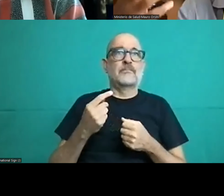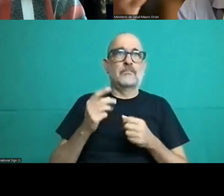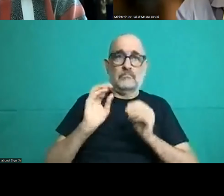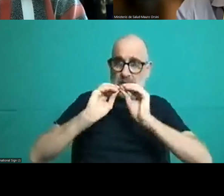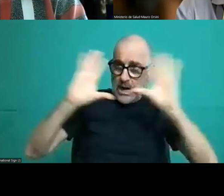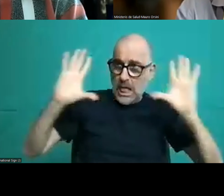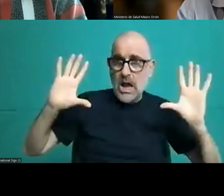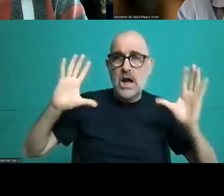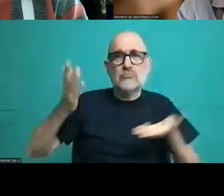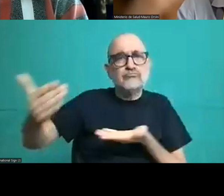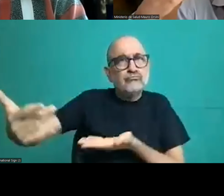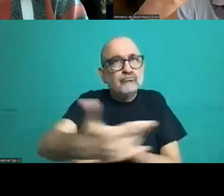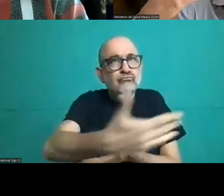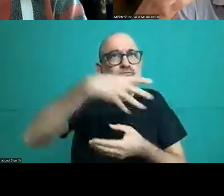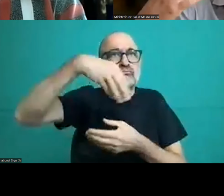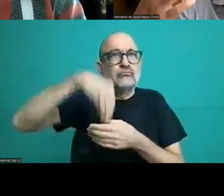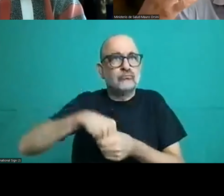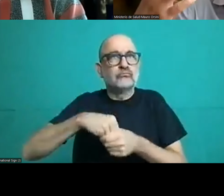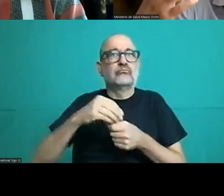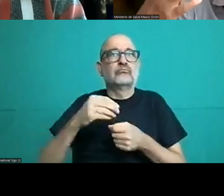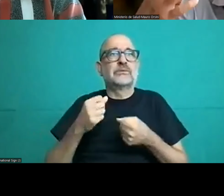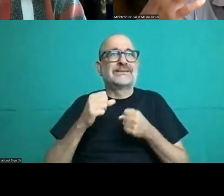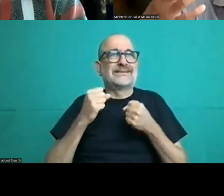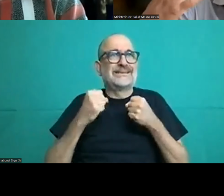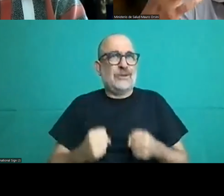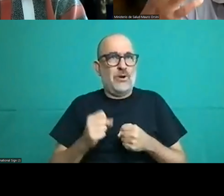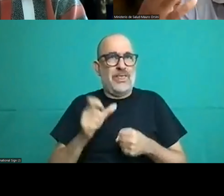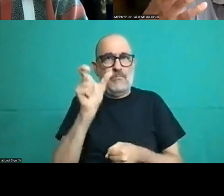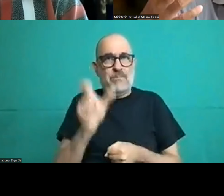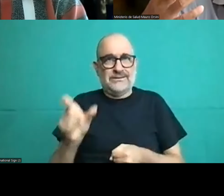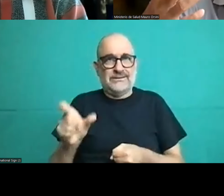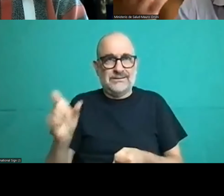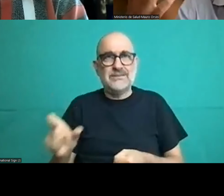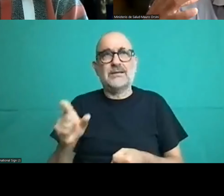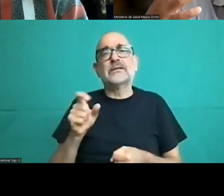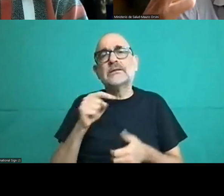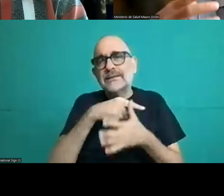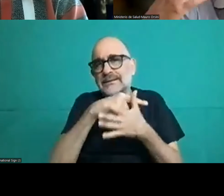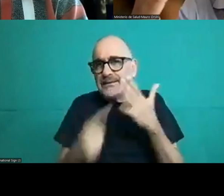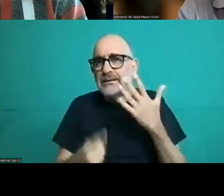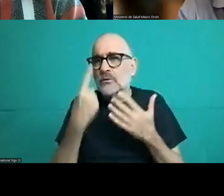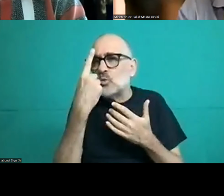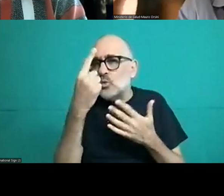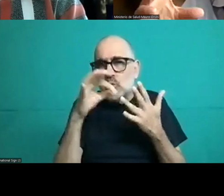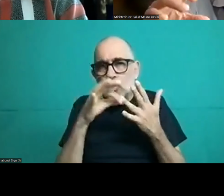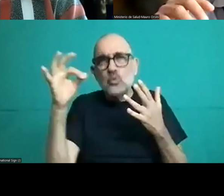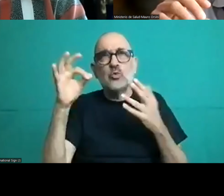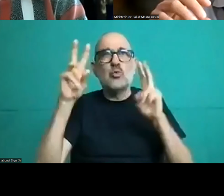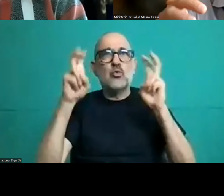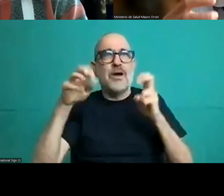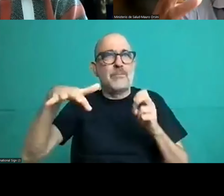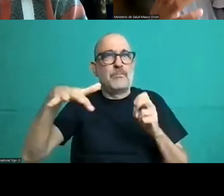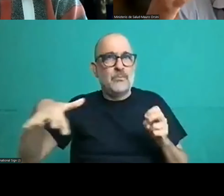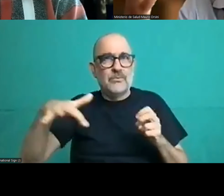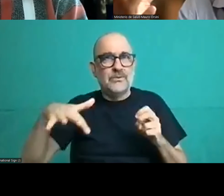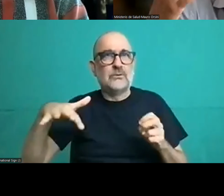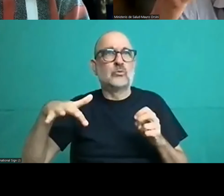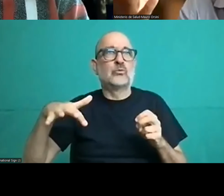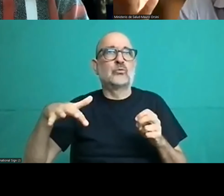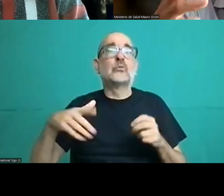el cómo involucrar al paciente. Lo que hemos tratado, lo que estamos tratando de hacer es en la próxima cumbre